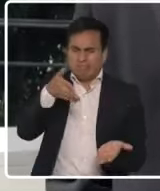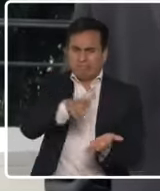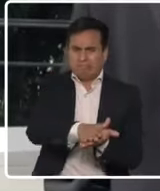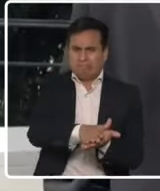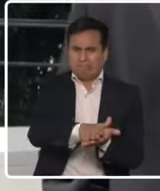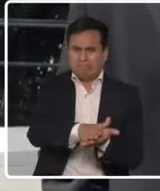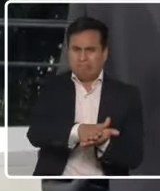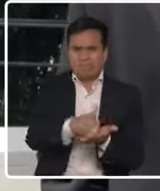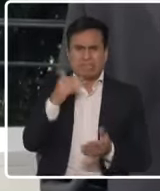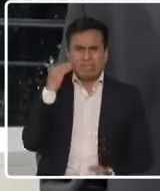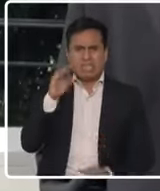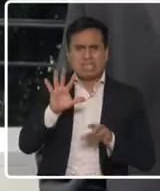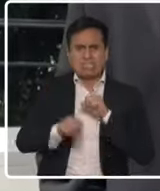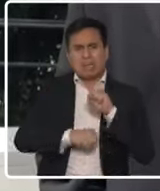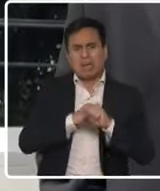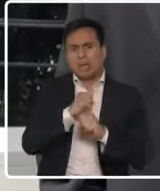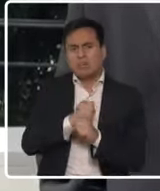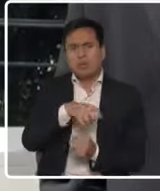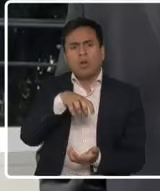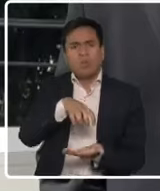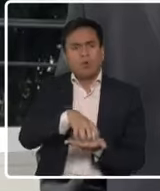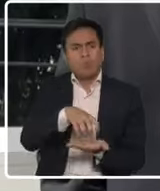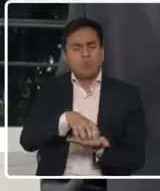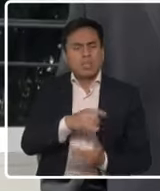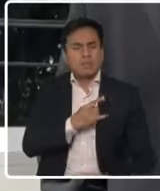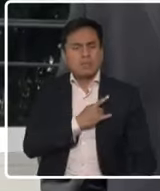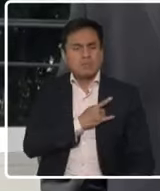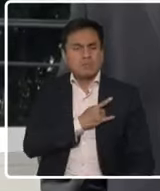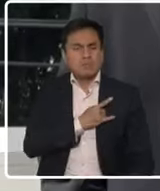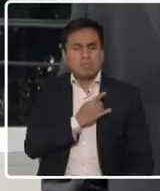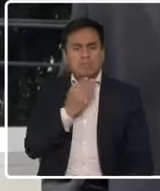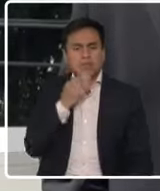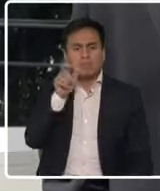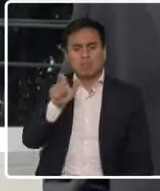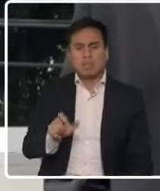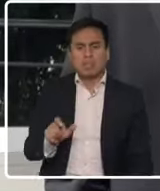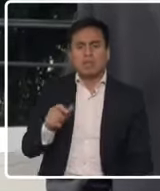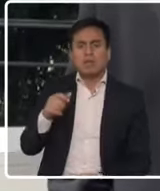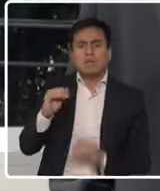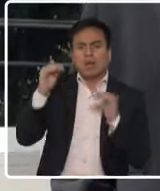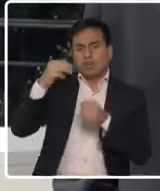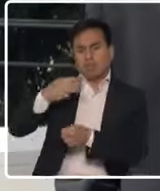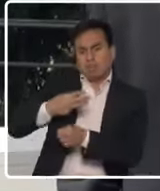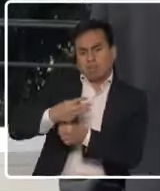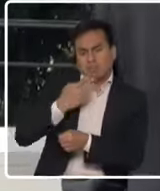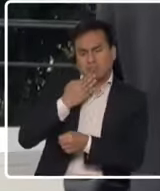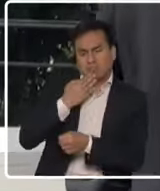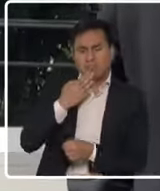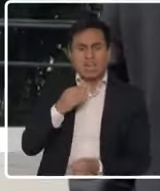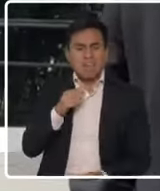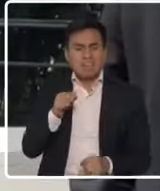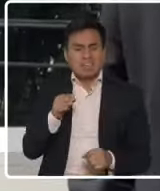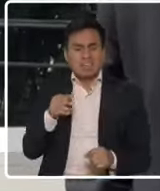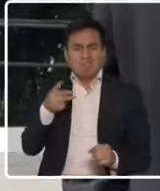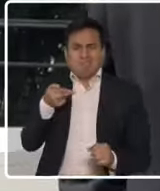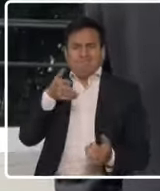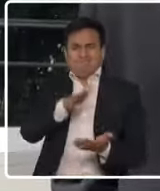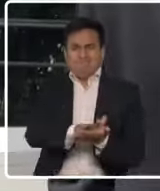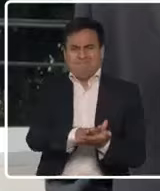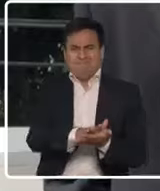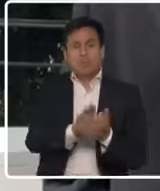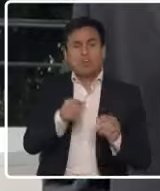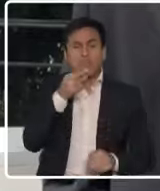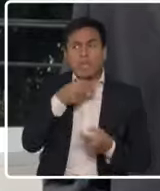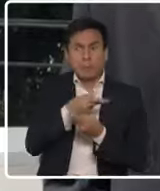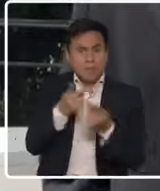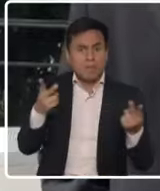asesinato de una niña de 10 años en la comuna de Maipú, junto también a una persona mayor. Este asesinato, como